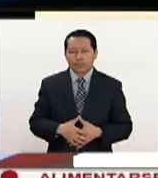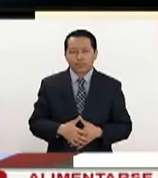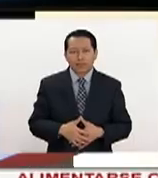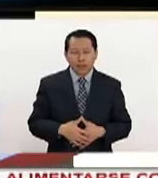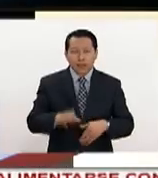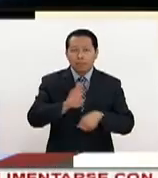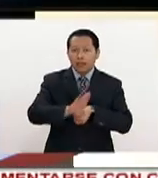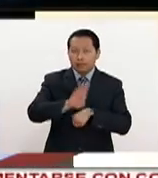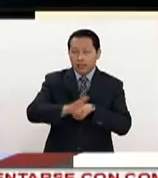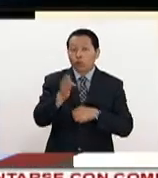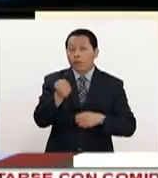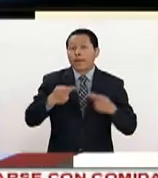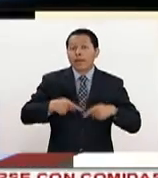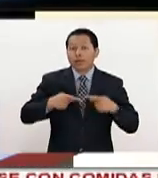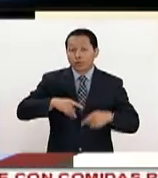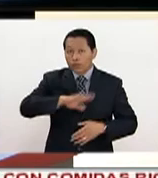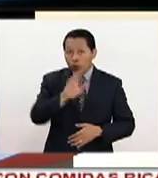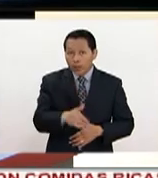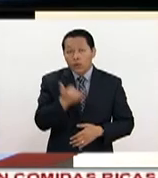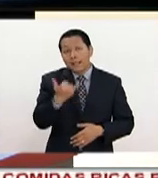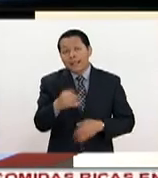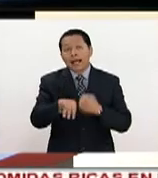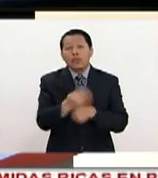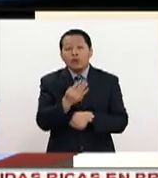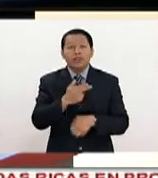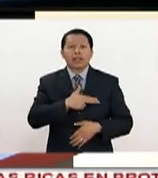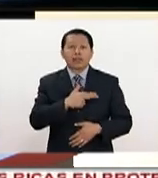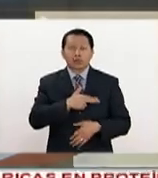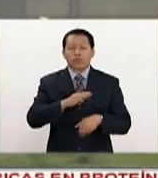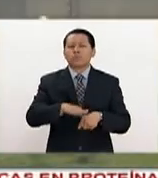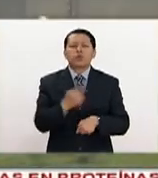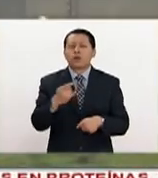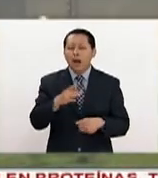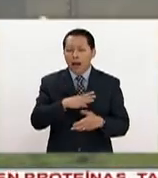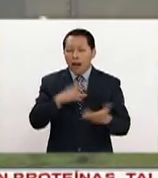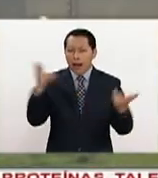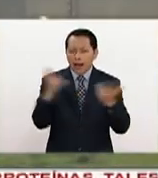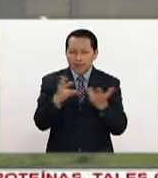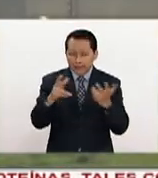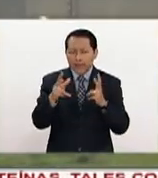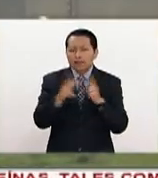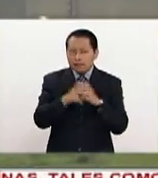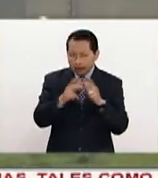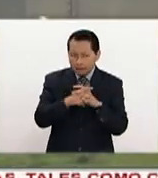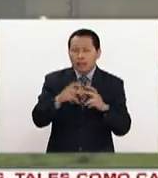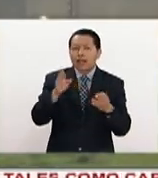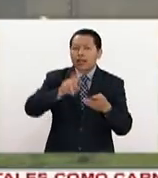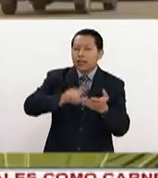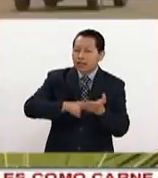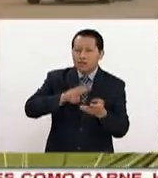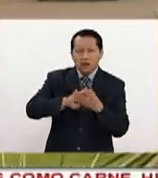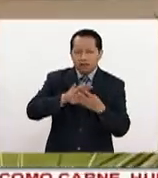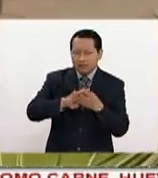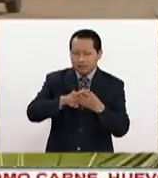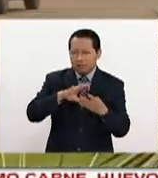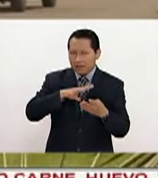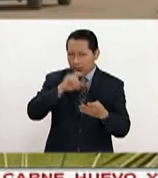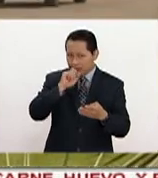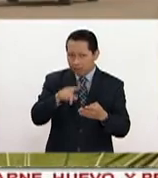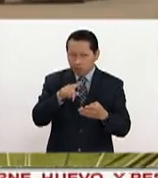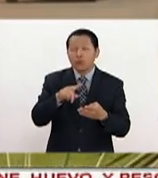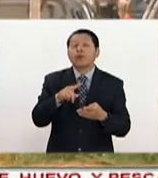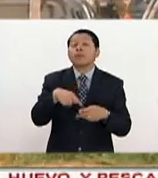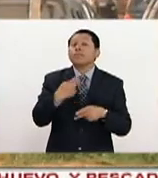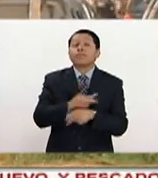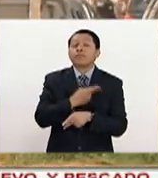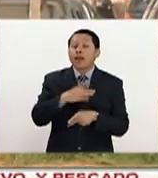Y en Brasil, 9 personas murieron y 14 resultaron heridas luego de registrarse un enfrentamiento en una cárcel del estado de Goiás. De